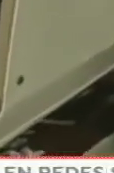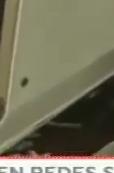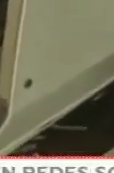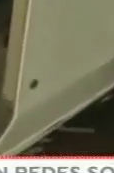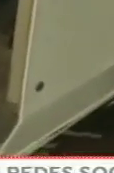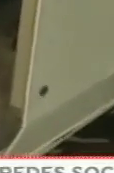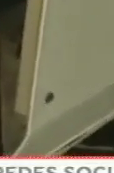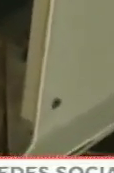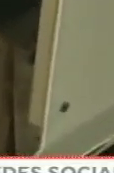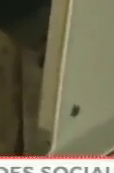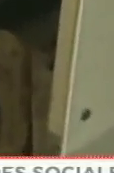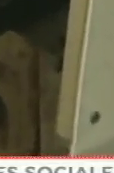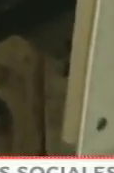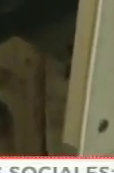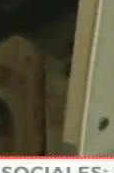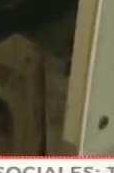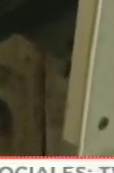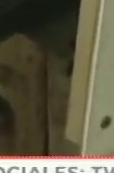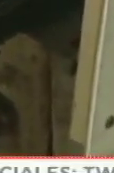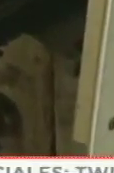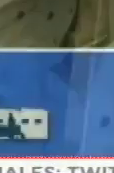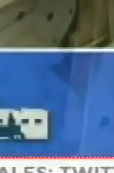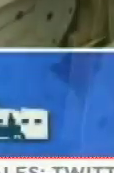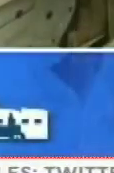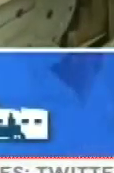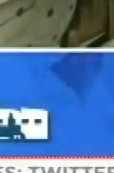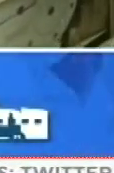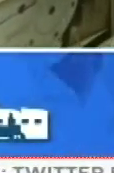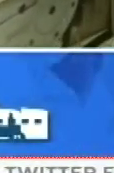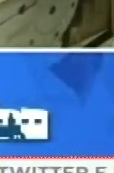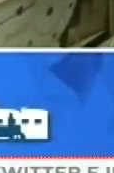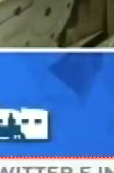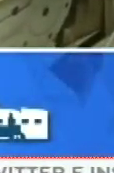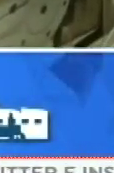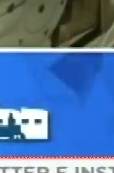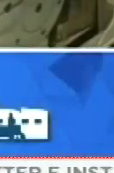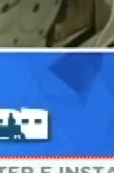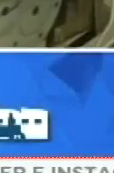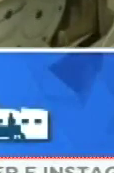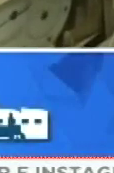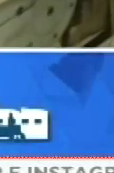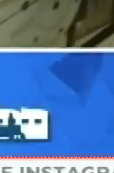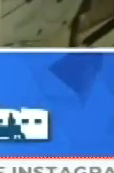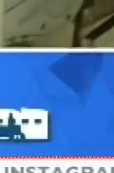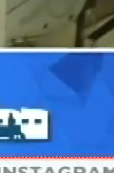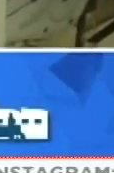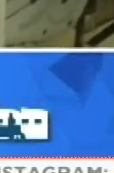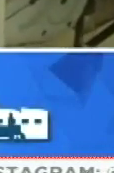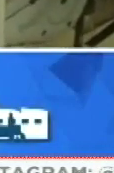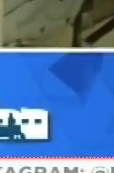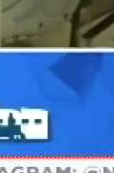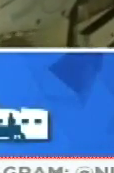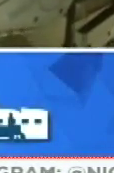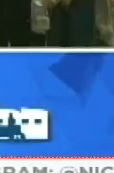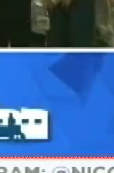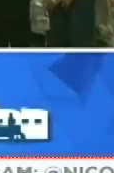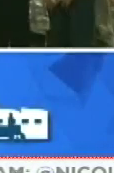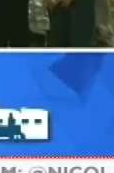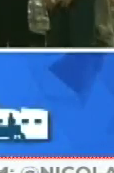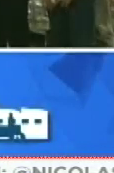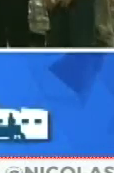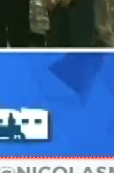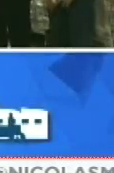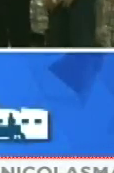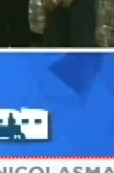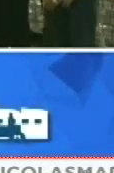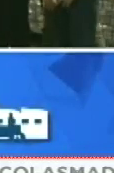de kilos. Y un dato que me decía el presidente de la Corporación Venezolana de Café, hace más de 3 años Venezuela no importa café, Venezuela es un país que resiste, un